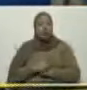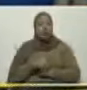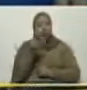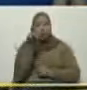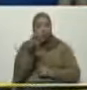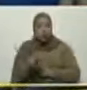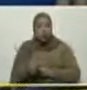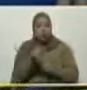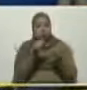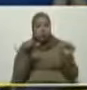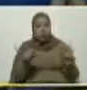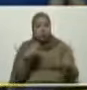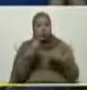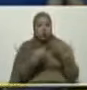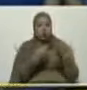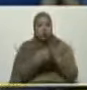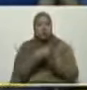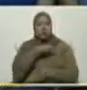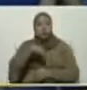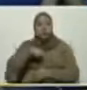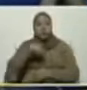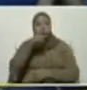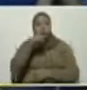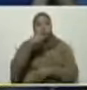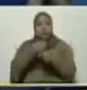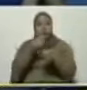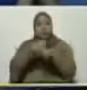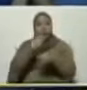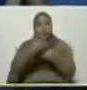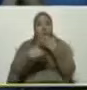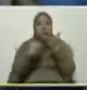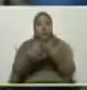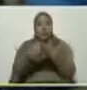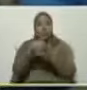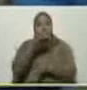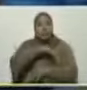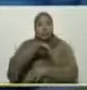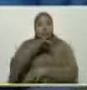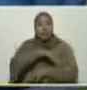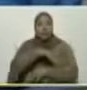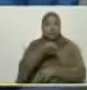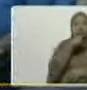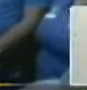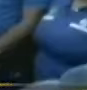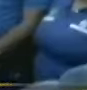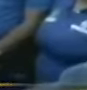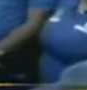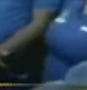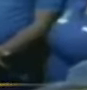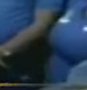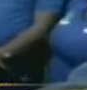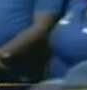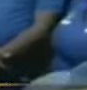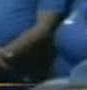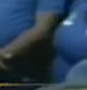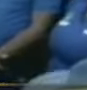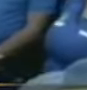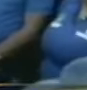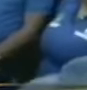decrépito tiene 150 años destruyendo la humanidad es o no es un viejo